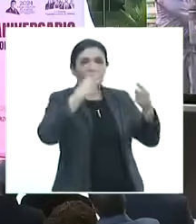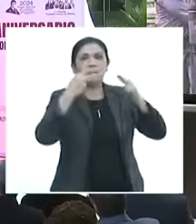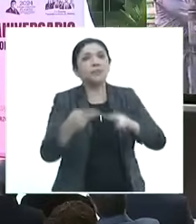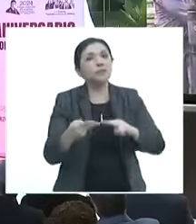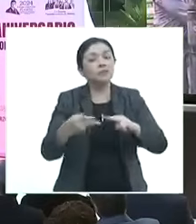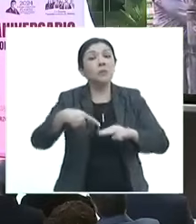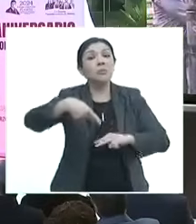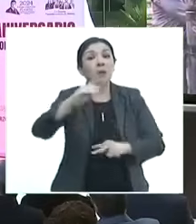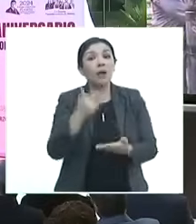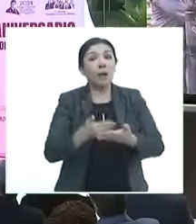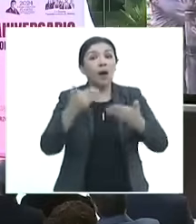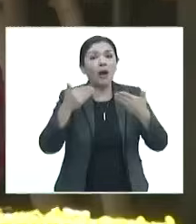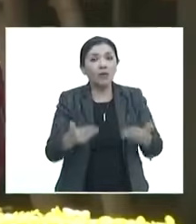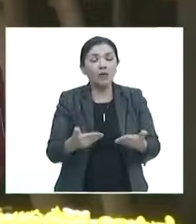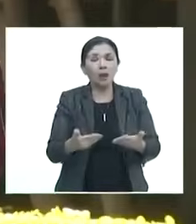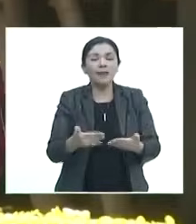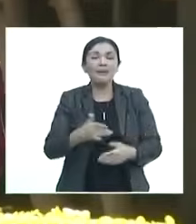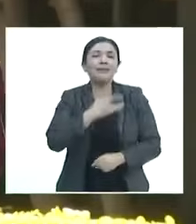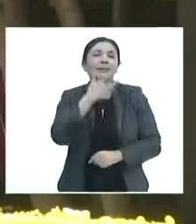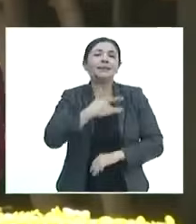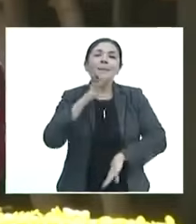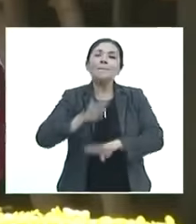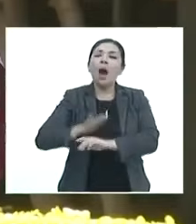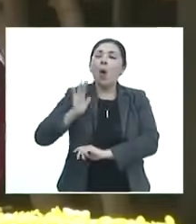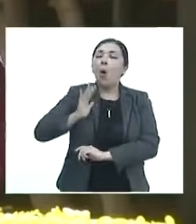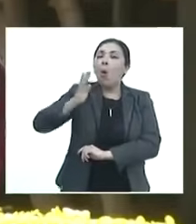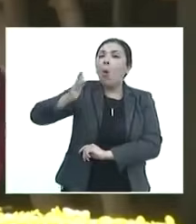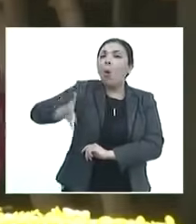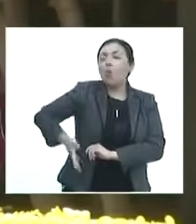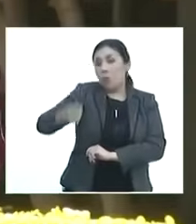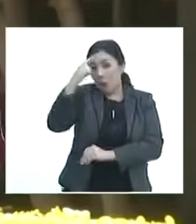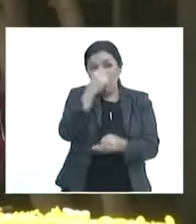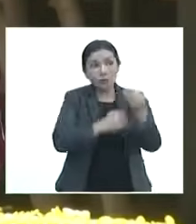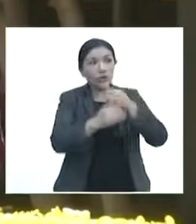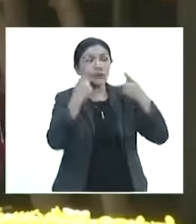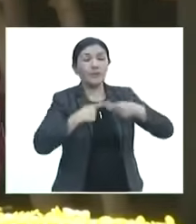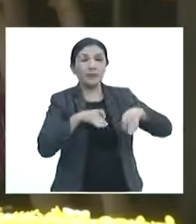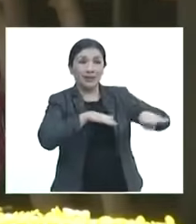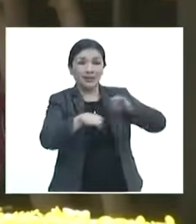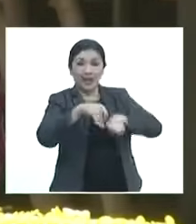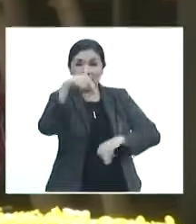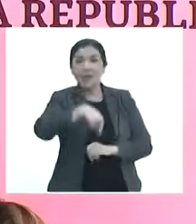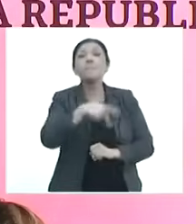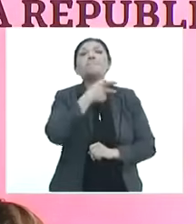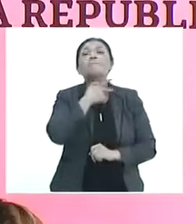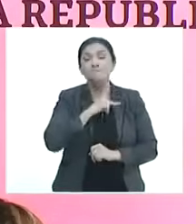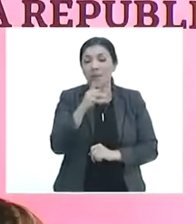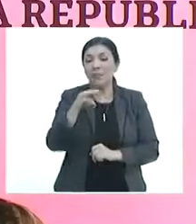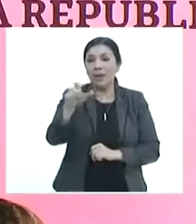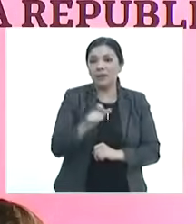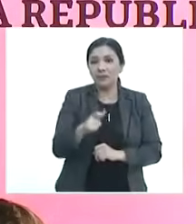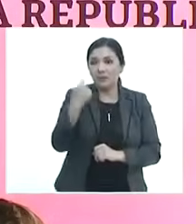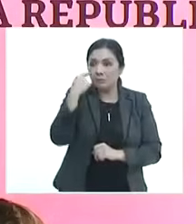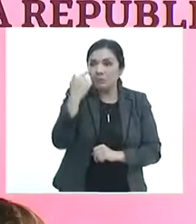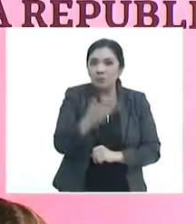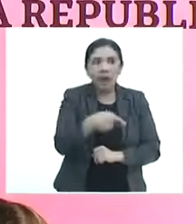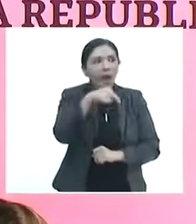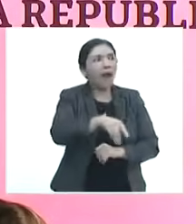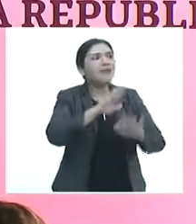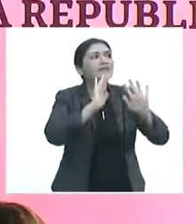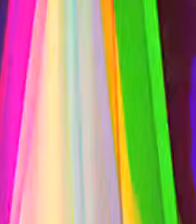hoy es un orgullo para las y los trabajadores de Pemex ver que su empresa ha